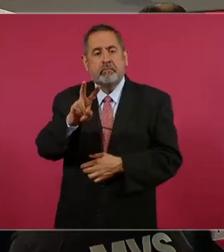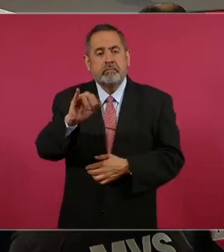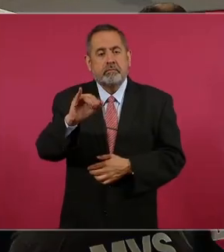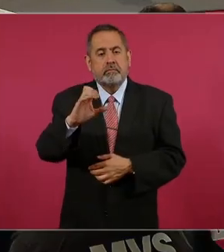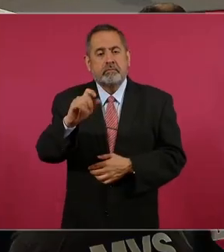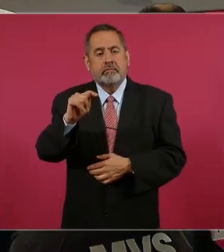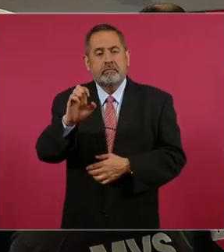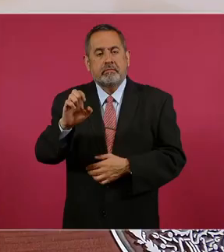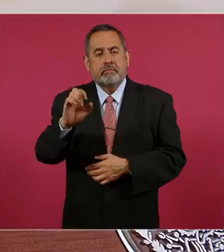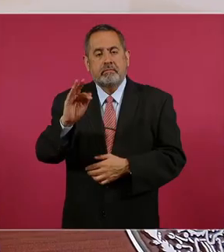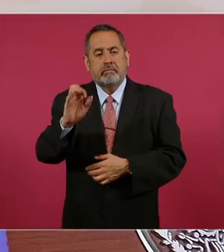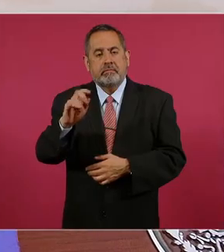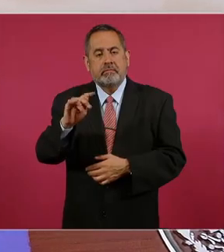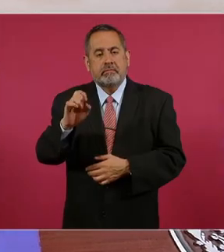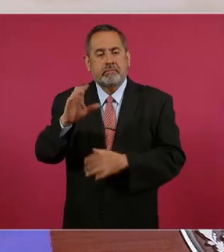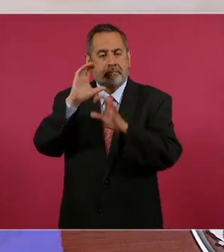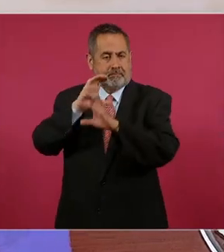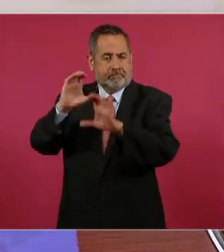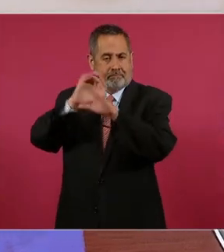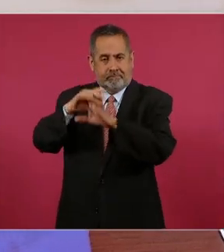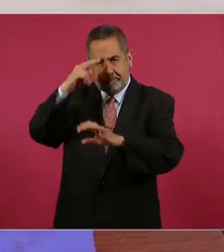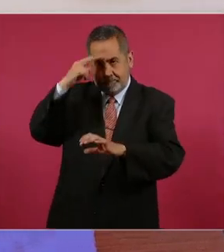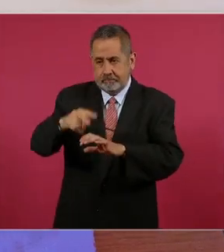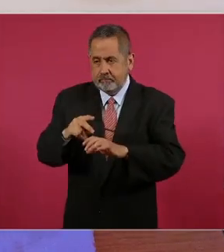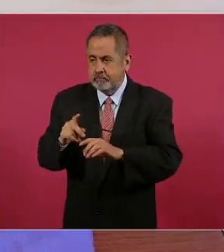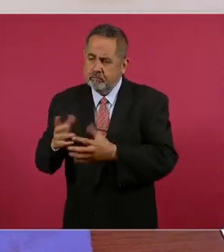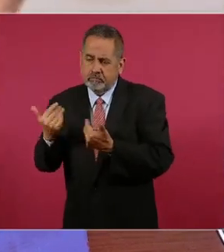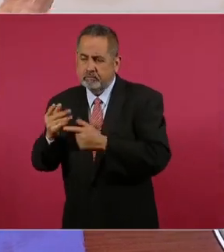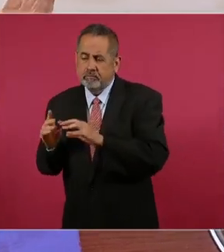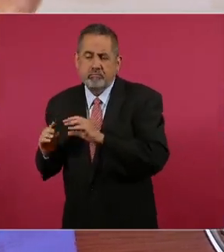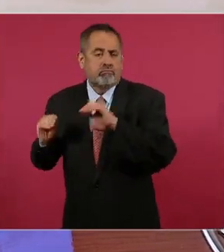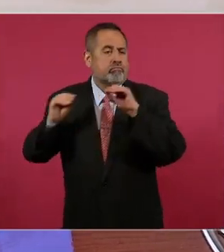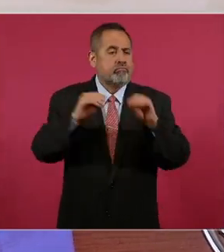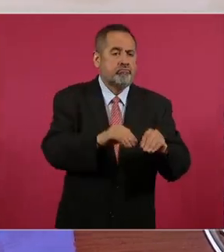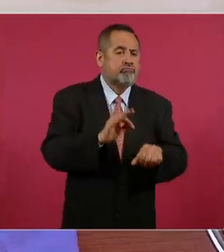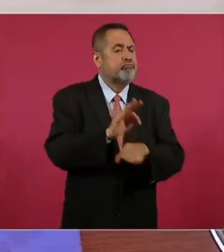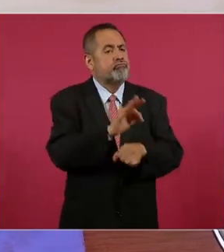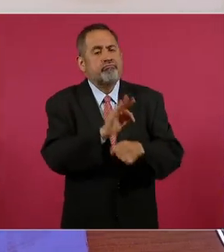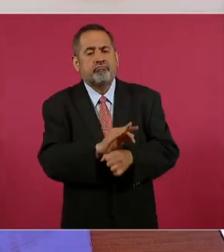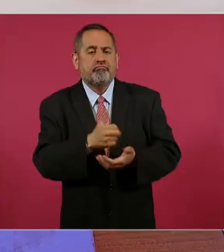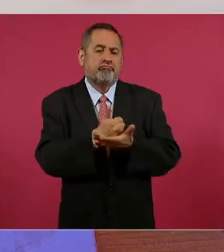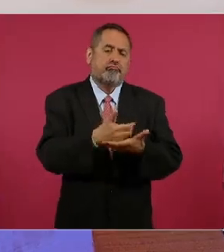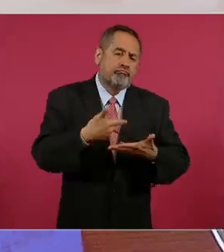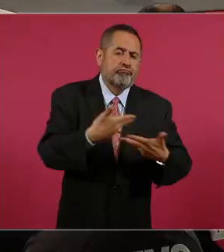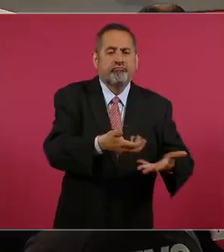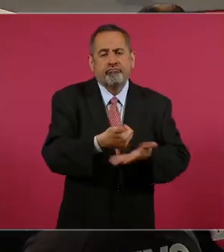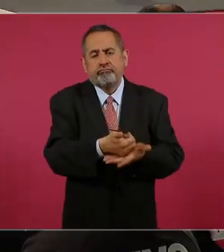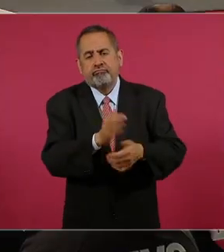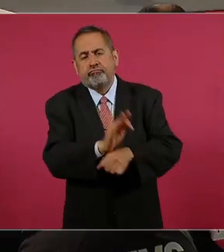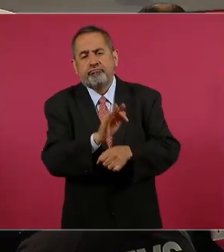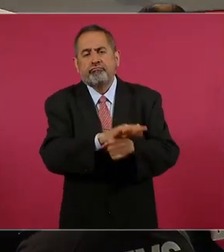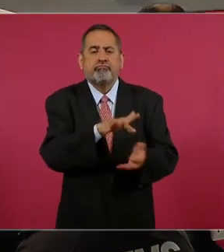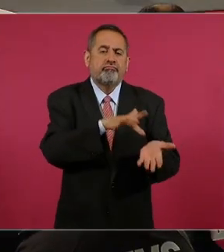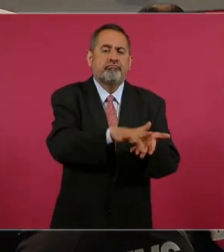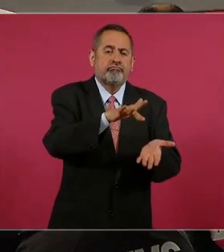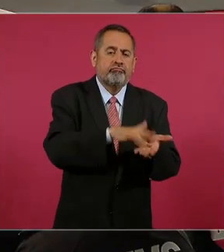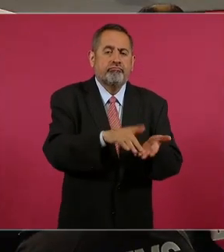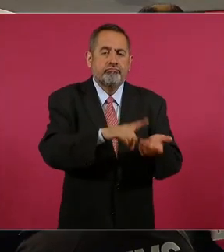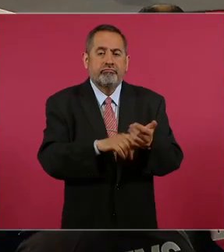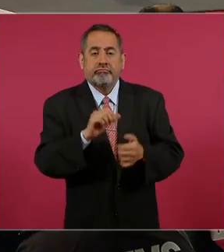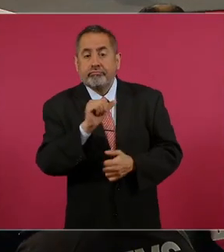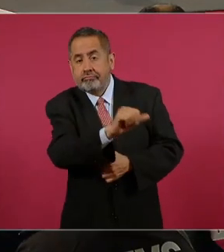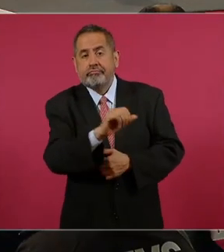y a otros artistas mexicanos, todos a favor de la señora Clinton.